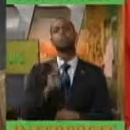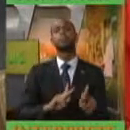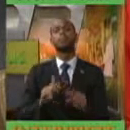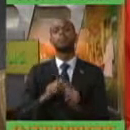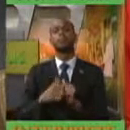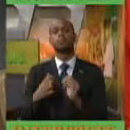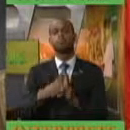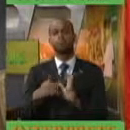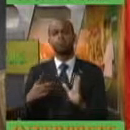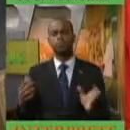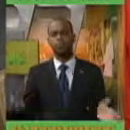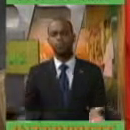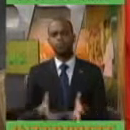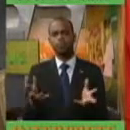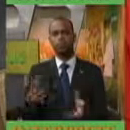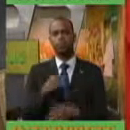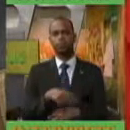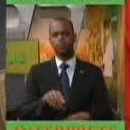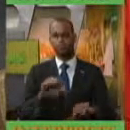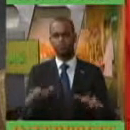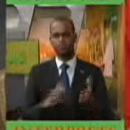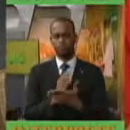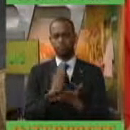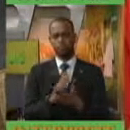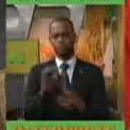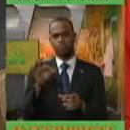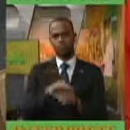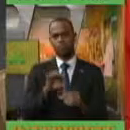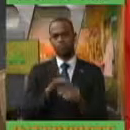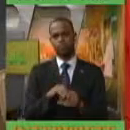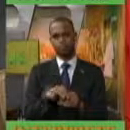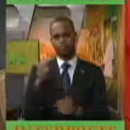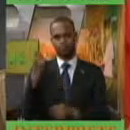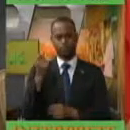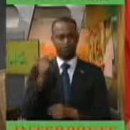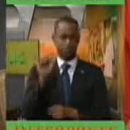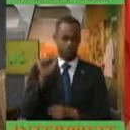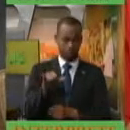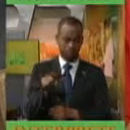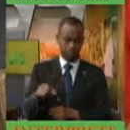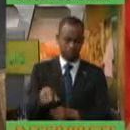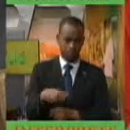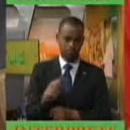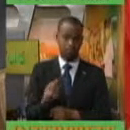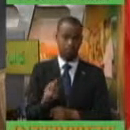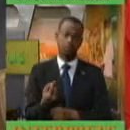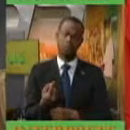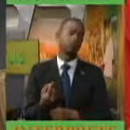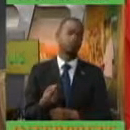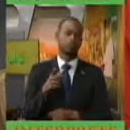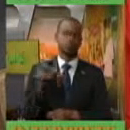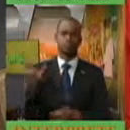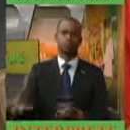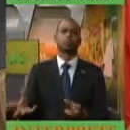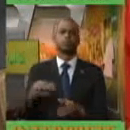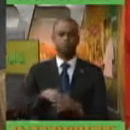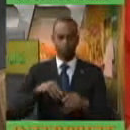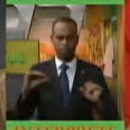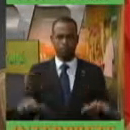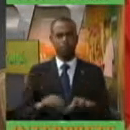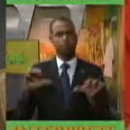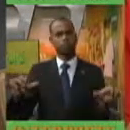con discapacidad a que ejerzan su derecho al voto, pero que no se limiten ahí, a que hay que participar activamente.